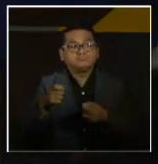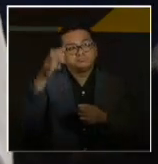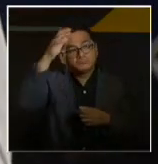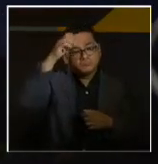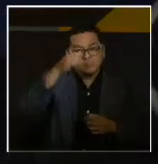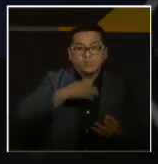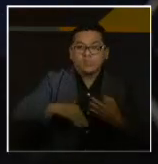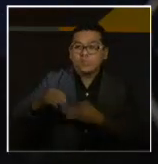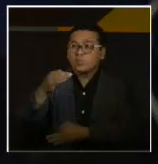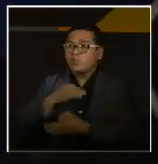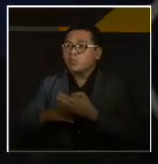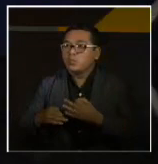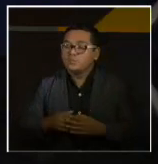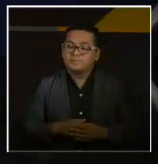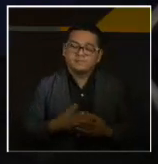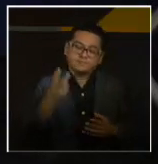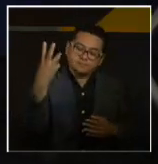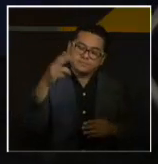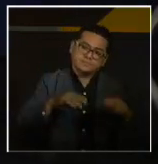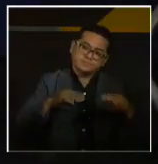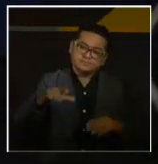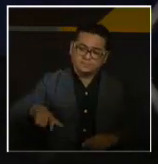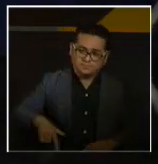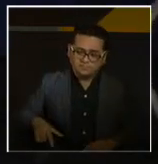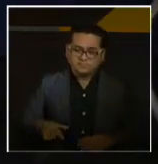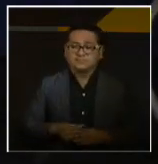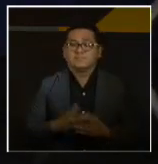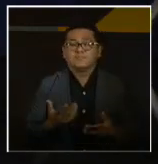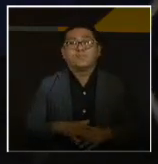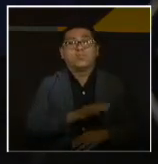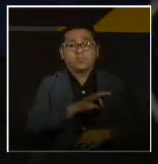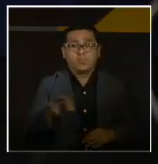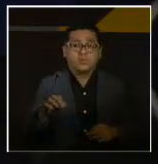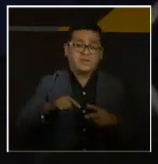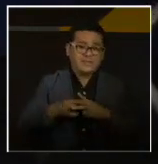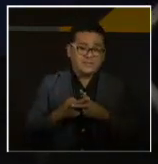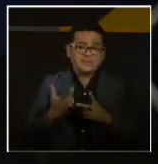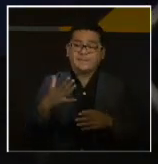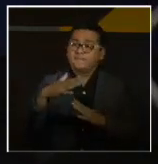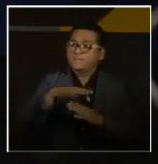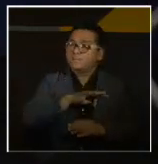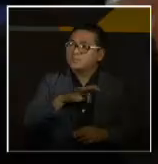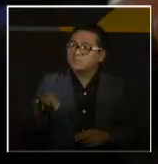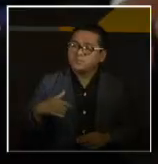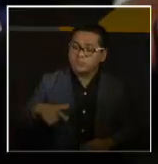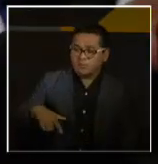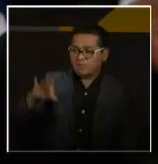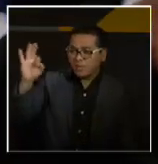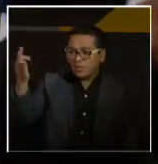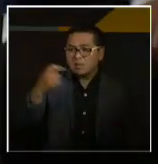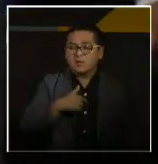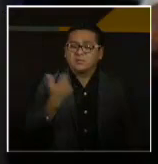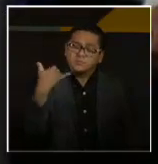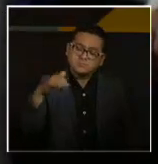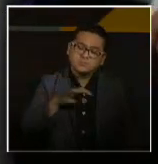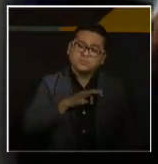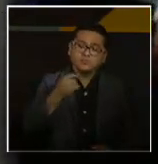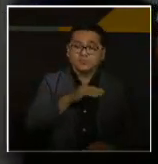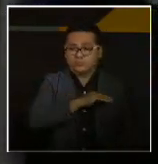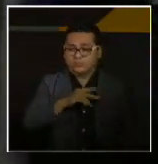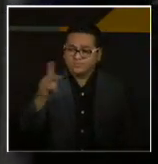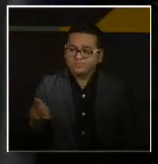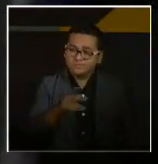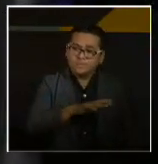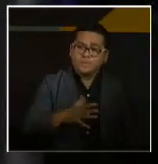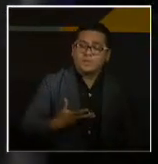entre todos los tres niveles de gobierno para que en esa misma mesa, estando gobierno federal, estatal y los